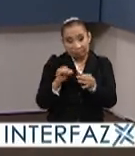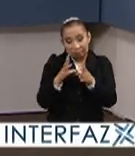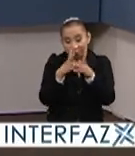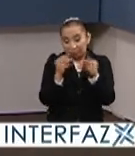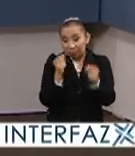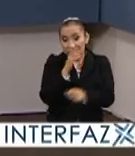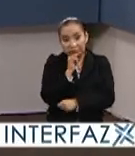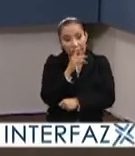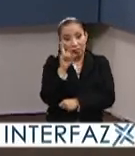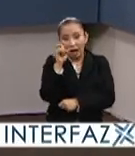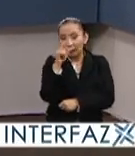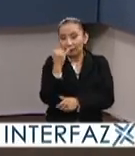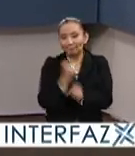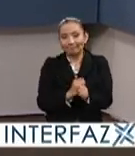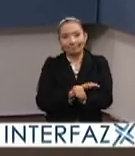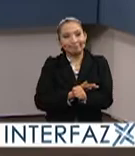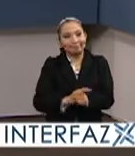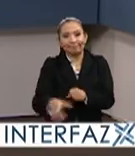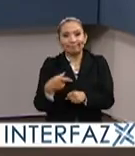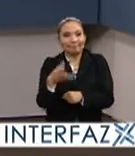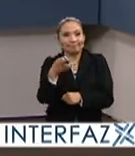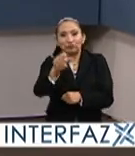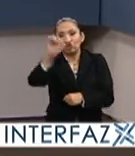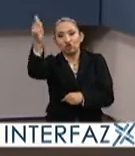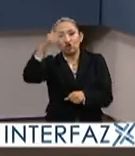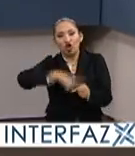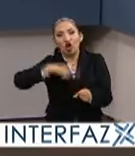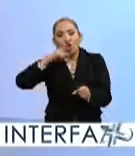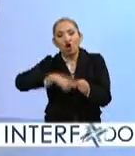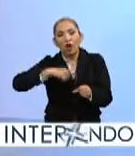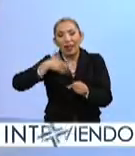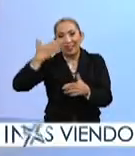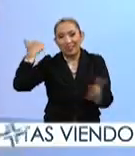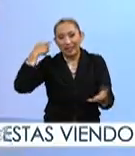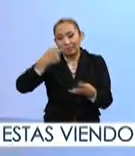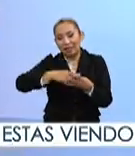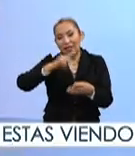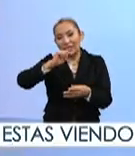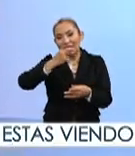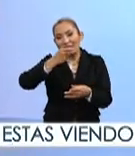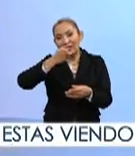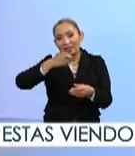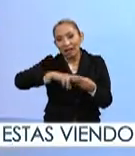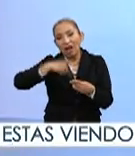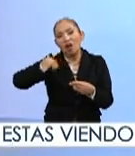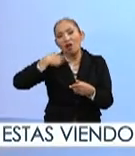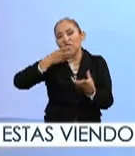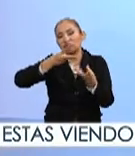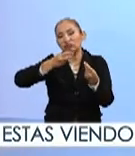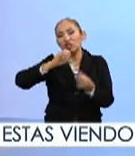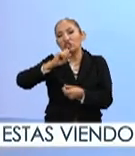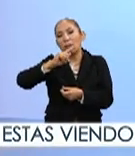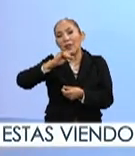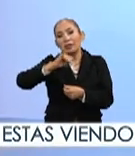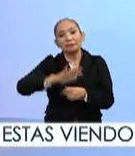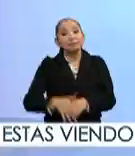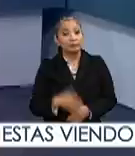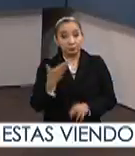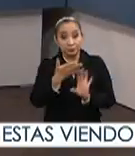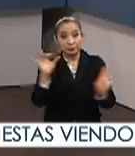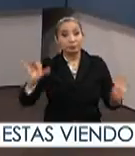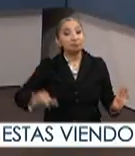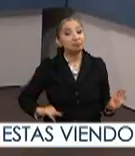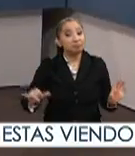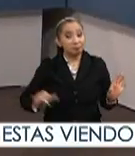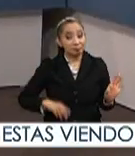Obviamente con el agua es imposible, pero tampoco con otros productos como el que decíamos ahí de thinner o solventes. Así es, Omar, es muy